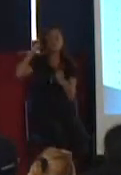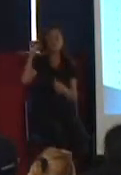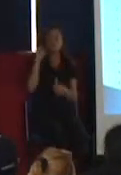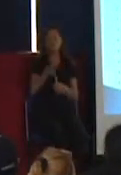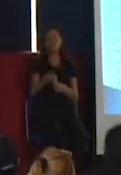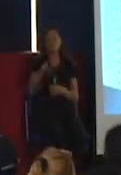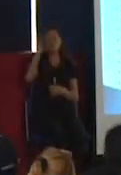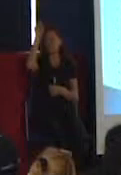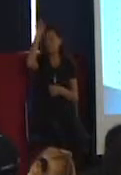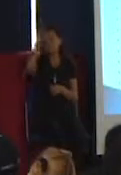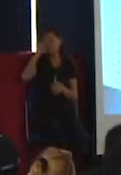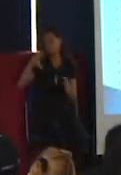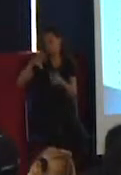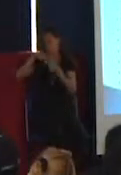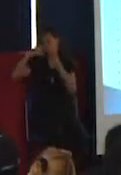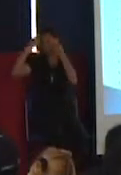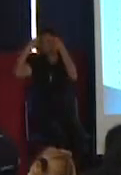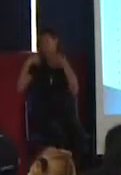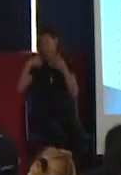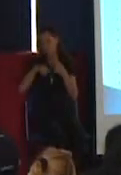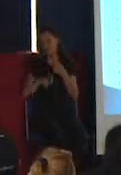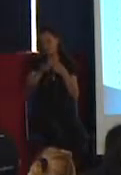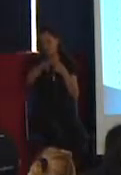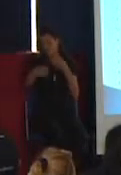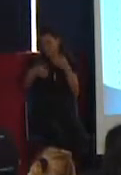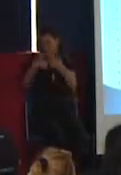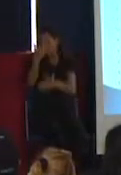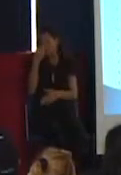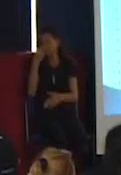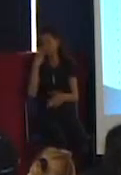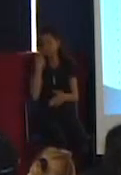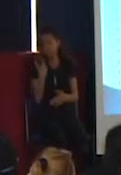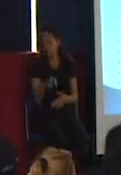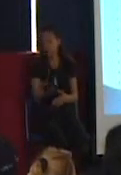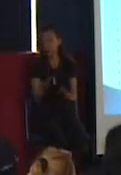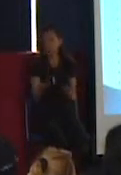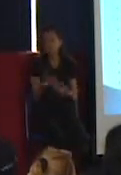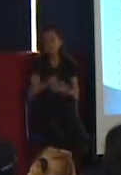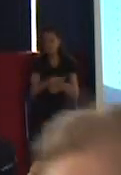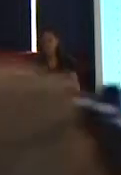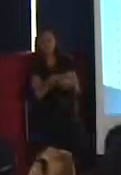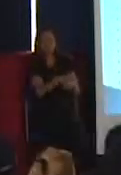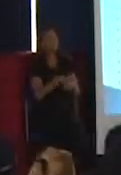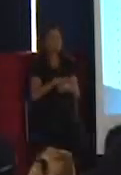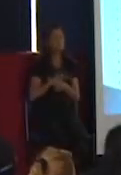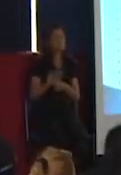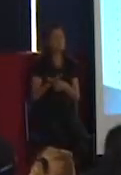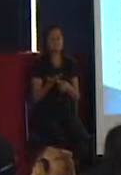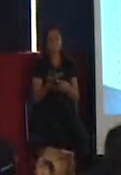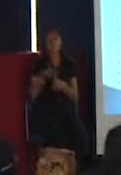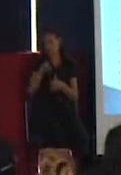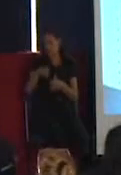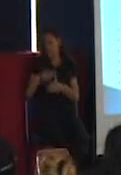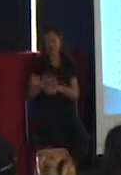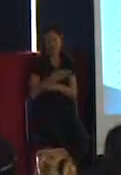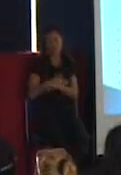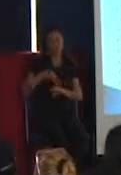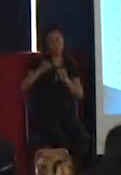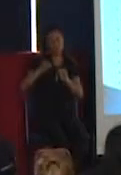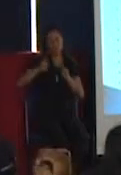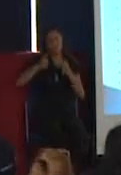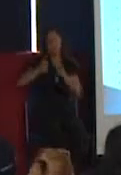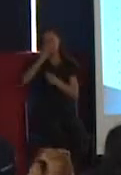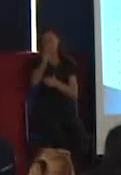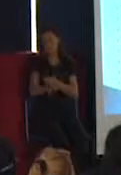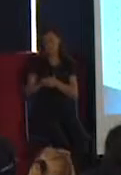Estado, usted por ende tiene que empezar a mirar esa serie de situaciones y prever esas capacitaciones para